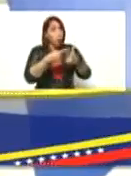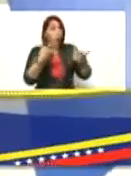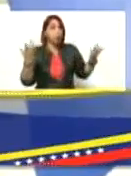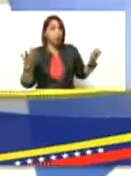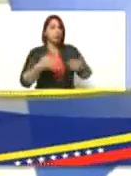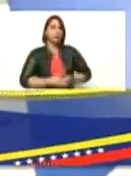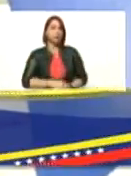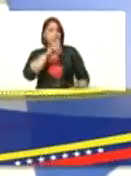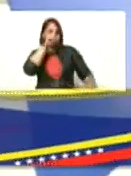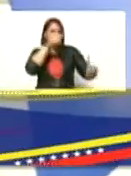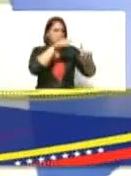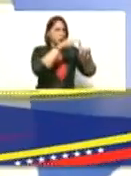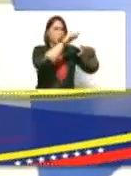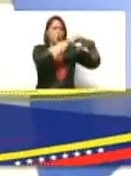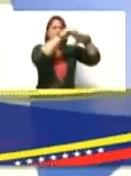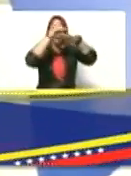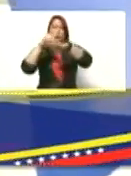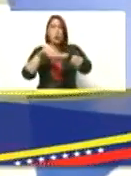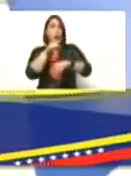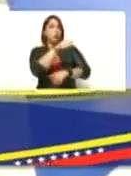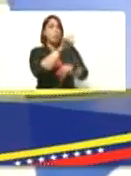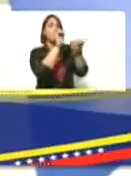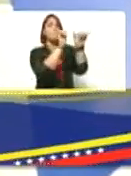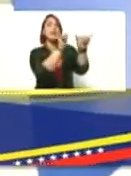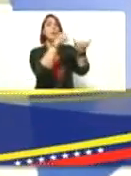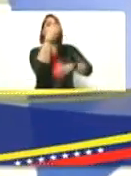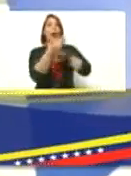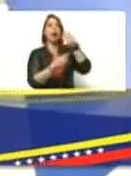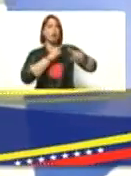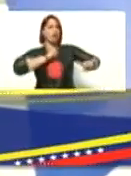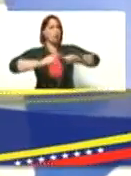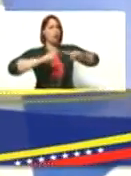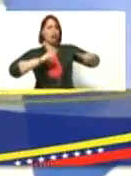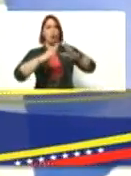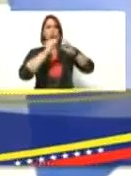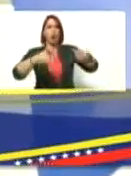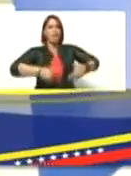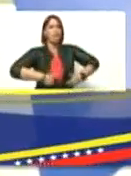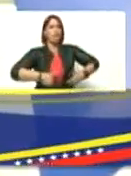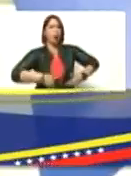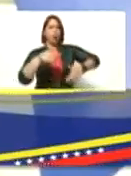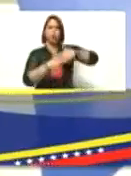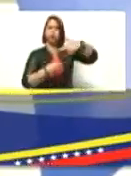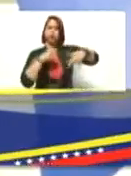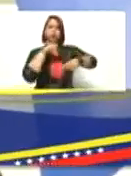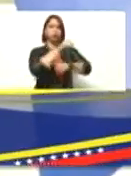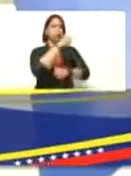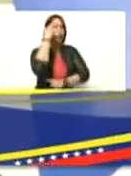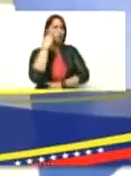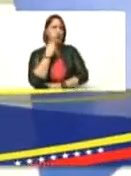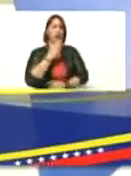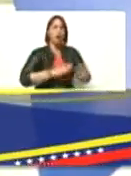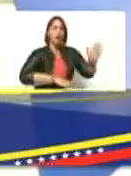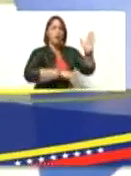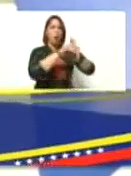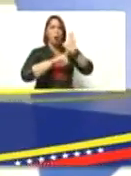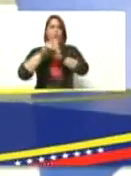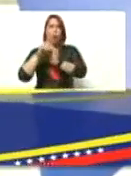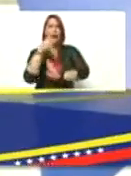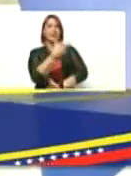en el marco del llamado que usted ha hecho de dirigir todos los esfuerzos de la Revolución Bolivariana al desarrollo de